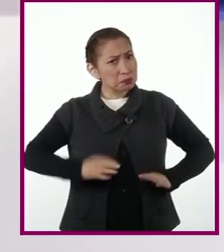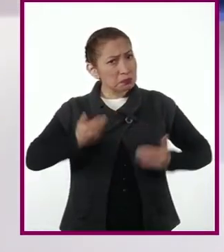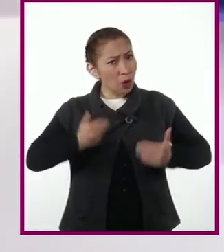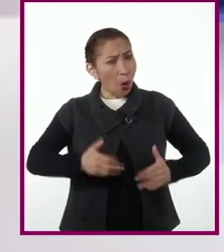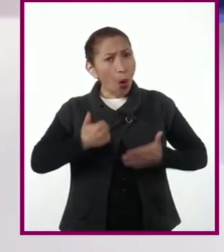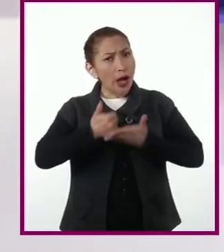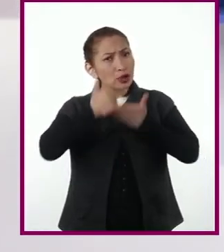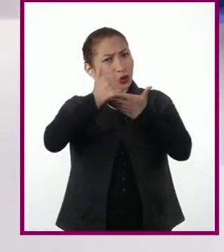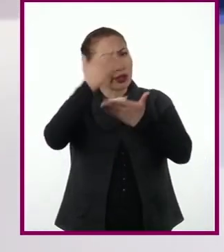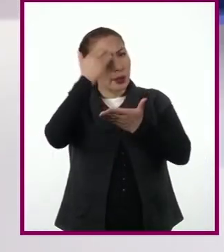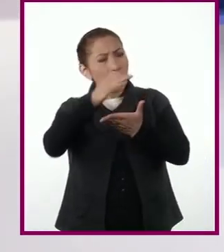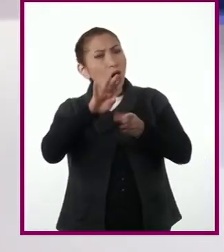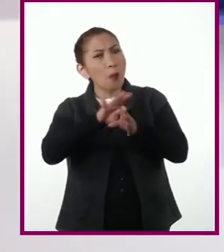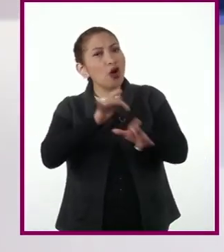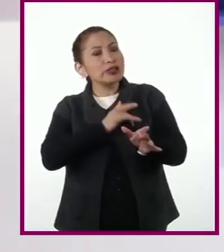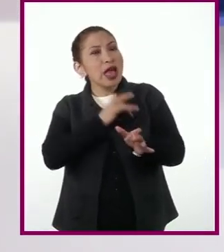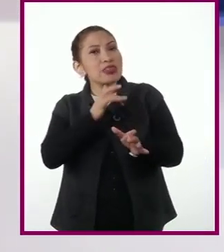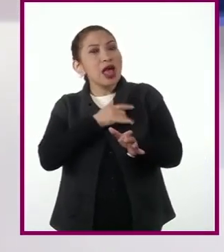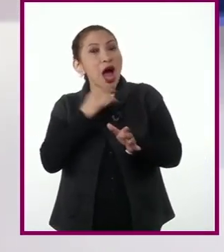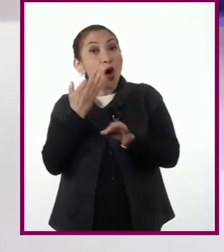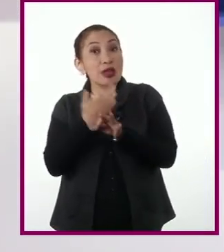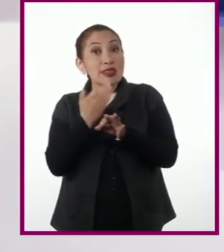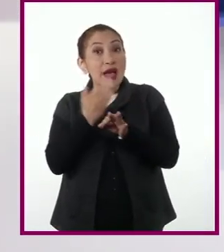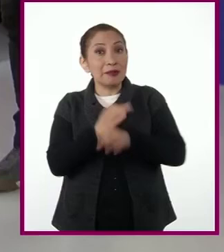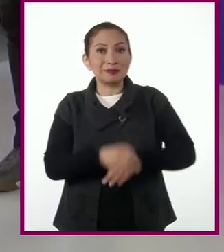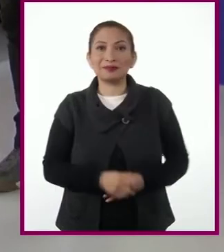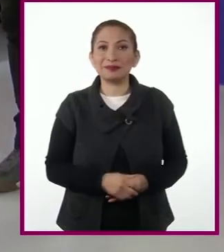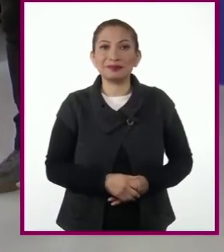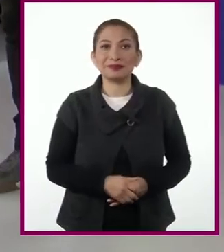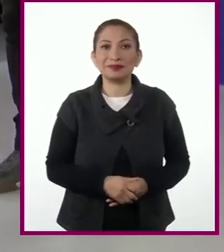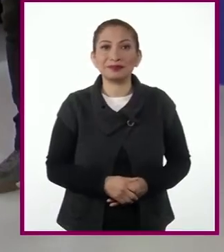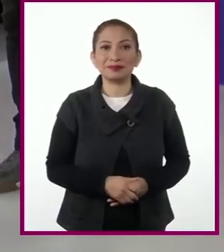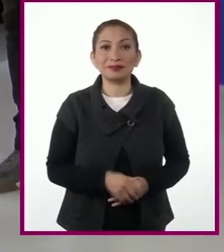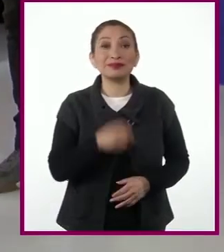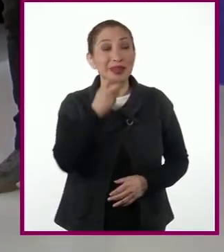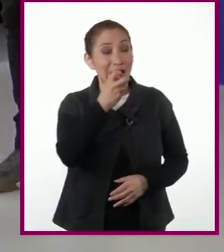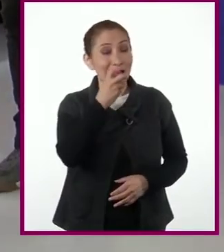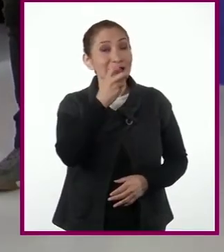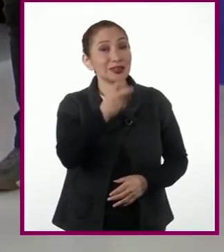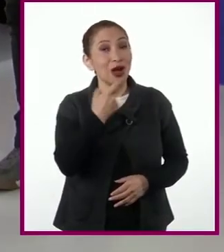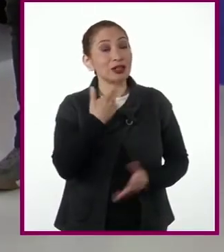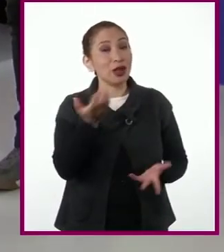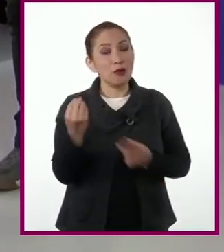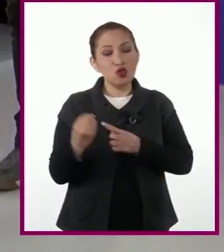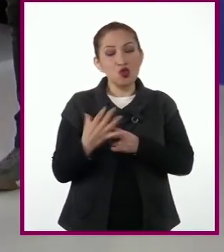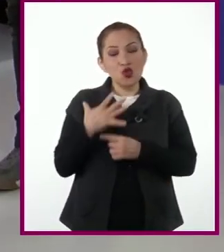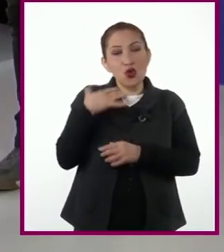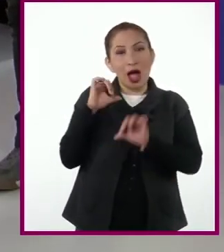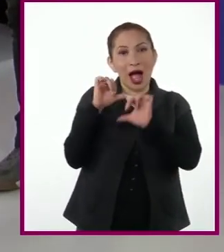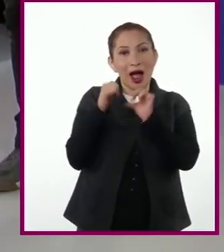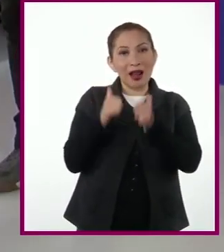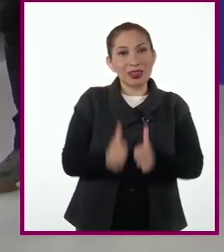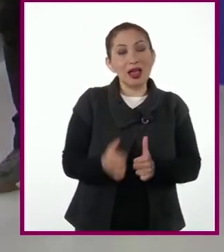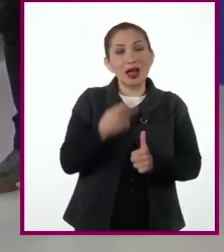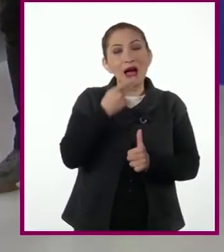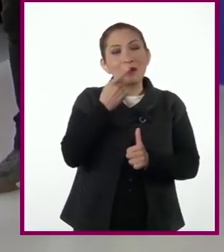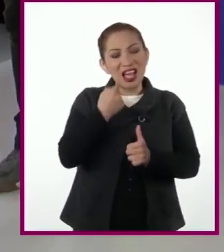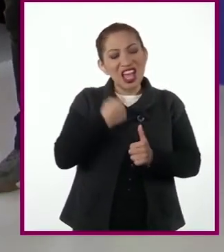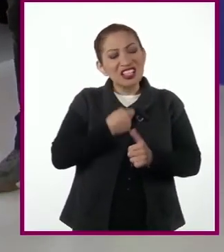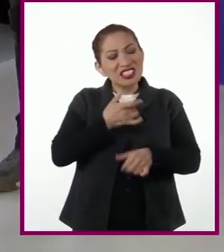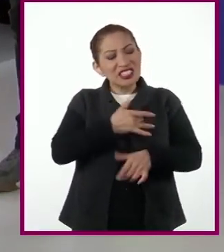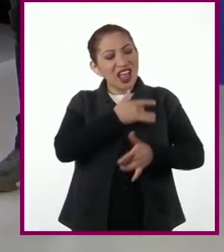les ayuda a saber cómo se sienten en este momento? Eso es un efecto que tiene el arte. Nos habla de